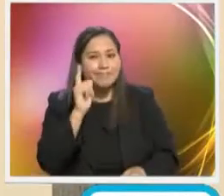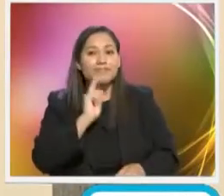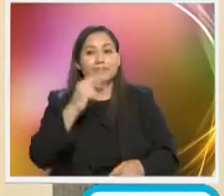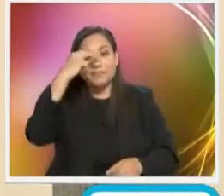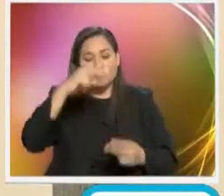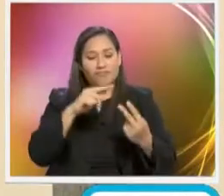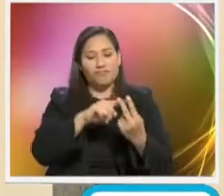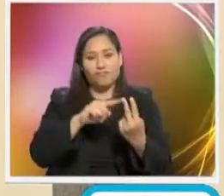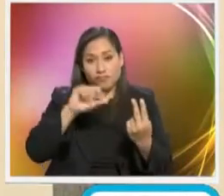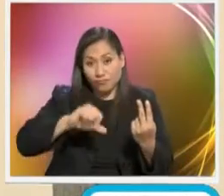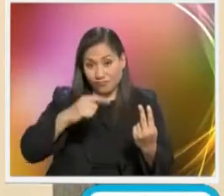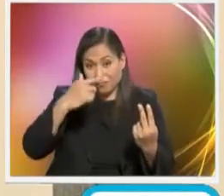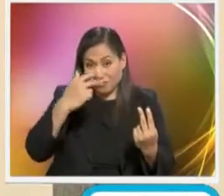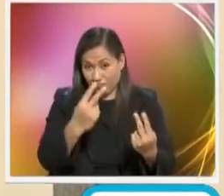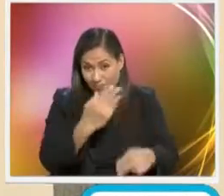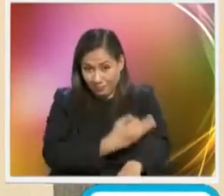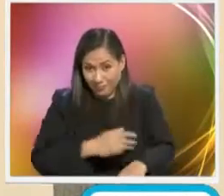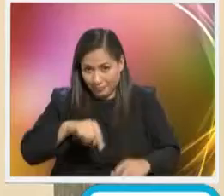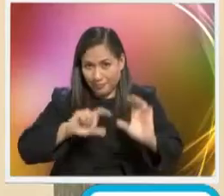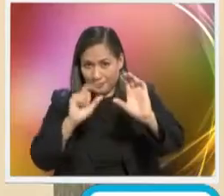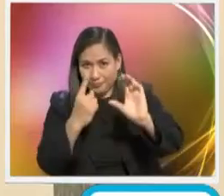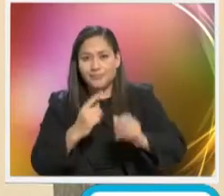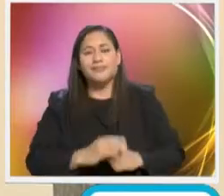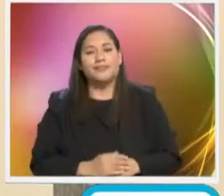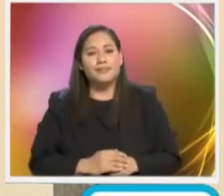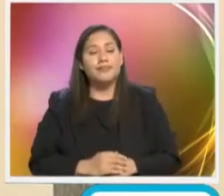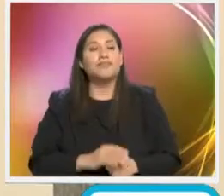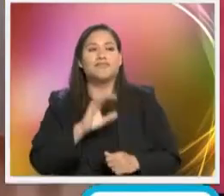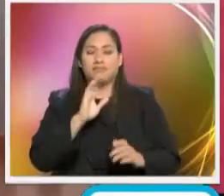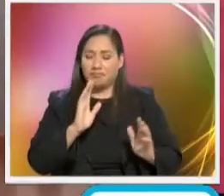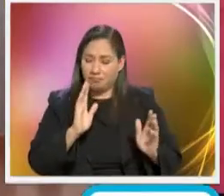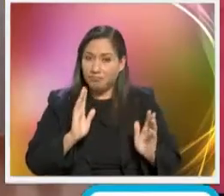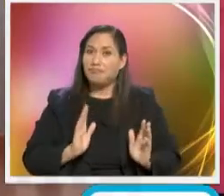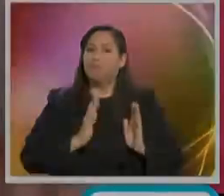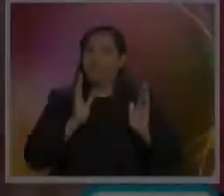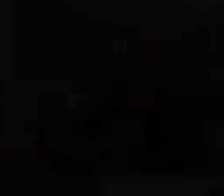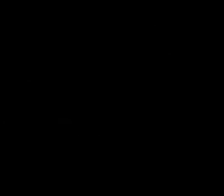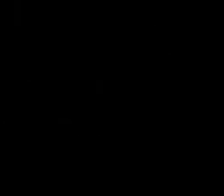mexicanas hoy a las 2 de la tarde a través de Capital 21. Nos van a sorprender, ya lo verás. Ojalá.